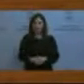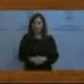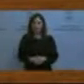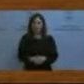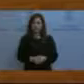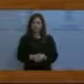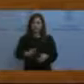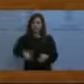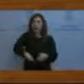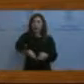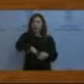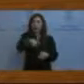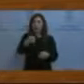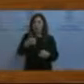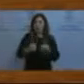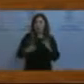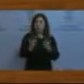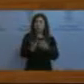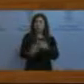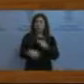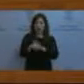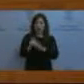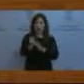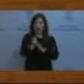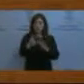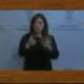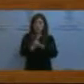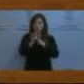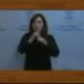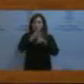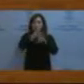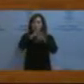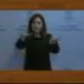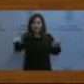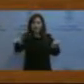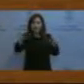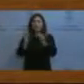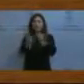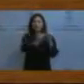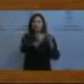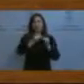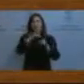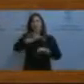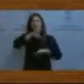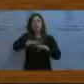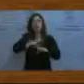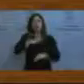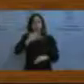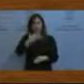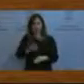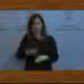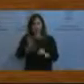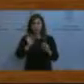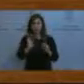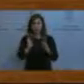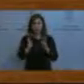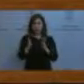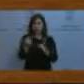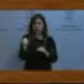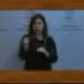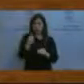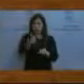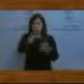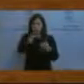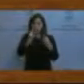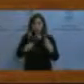la aprobación de la PNL sea efectivamente divulgada, notificada, para que sea cumplida, lo que decía hace un momento, por parte de los miembros